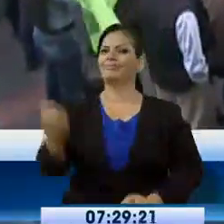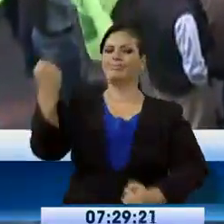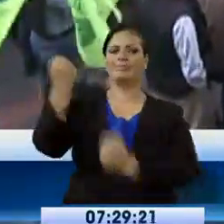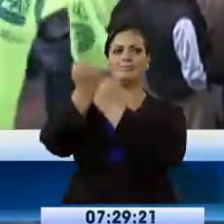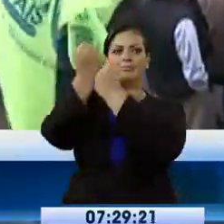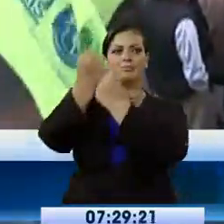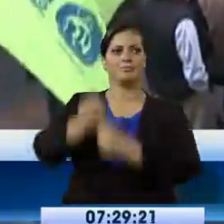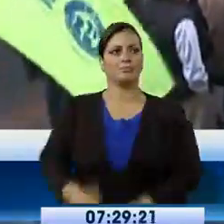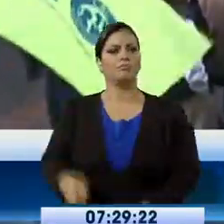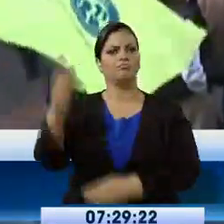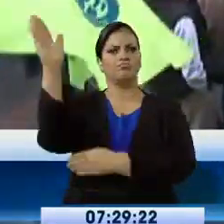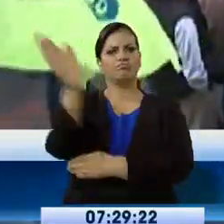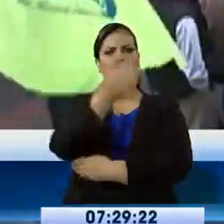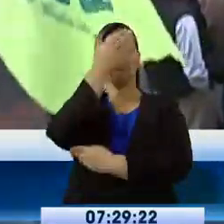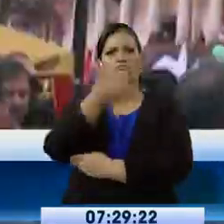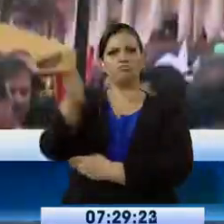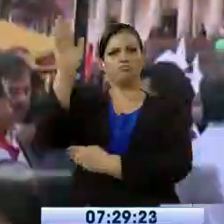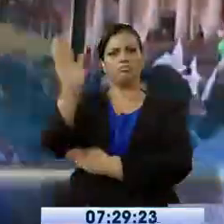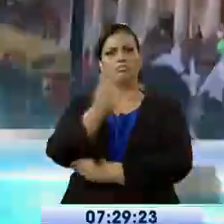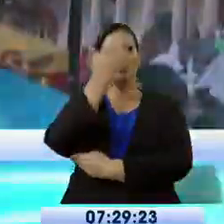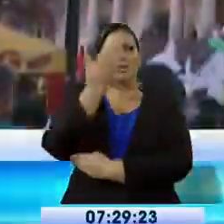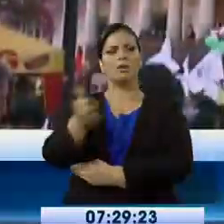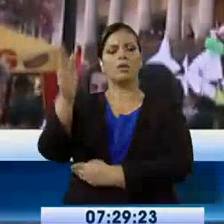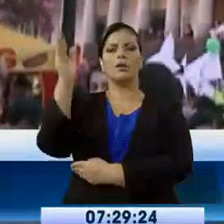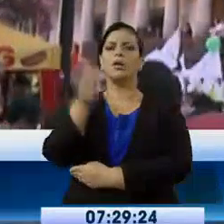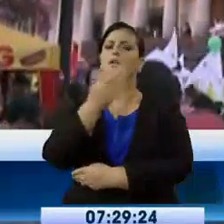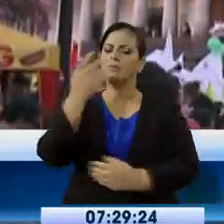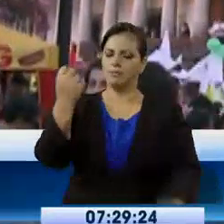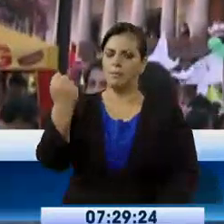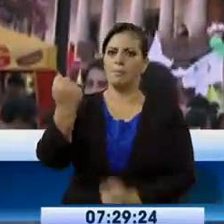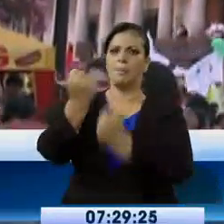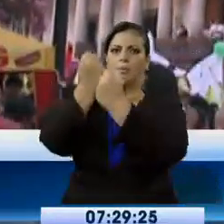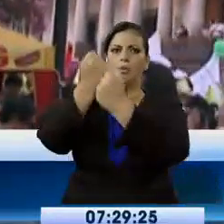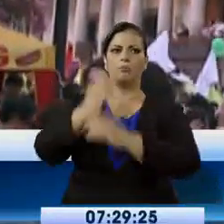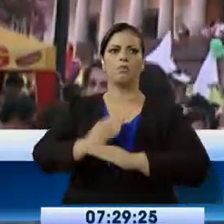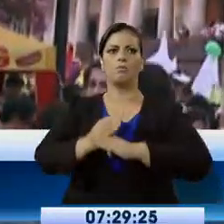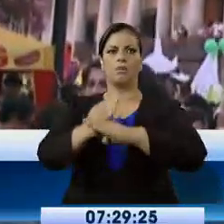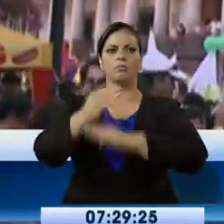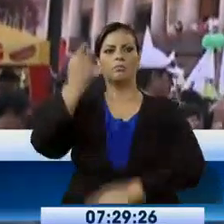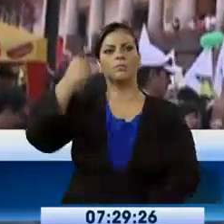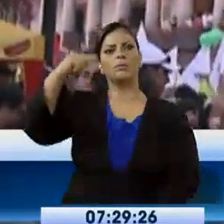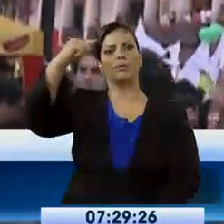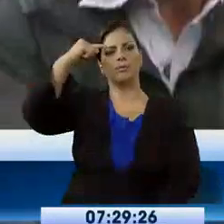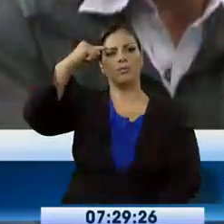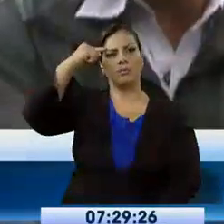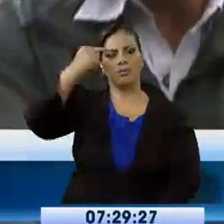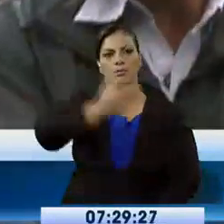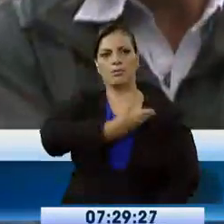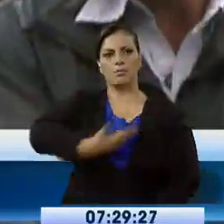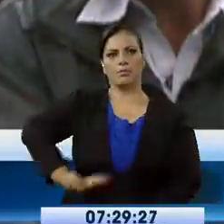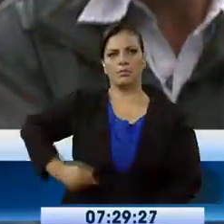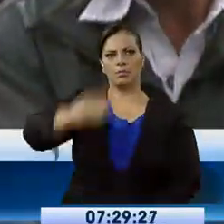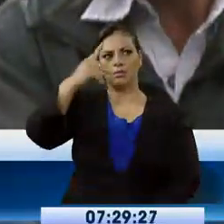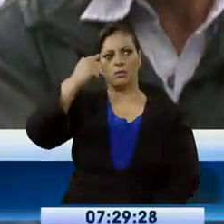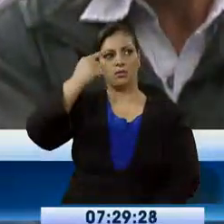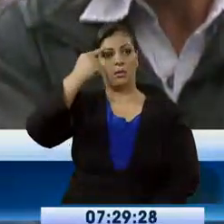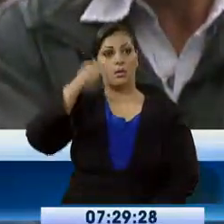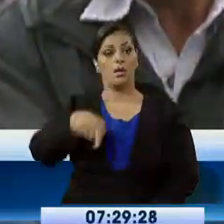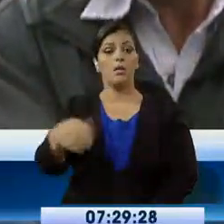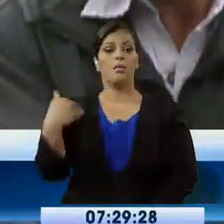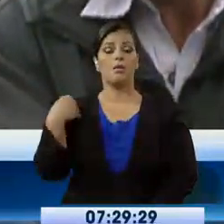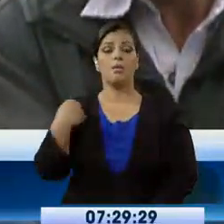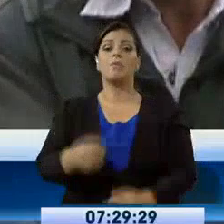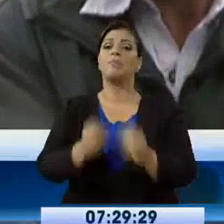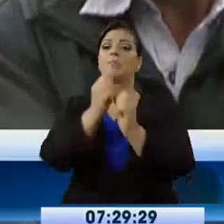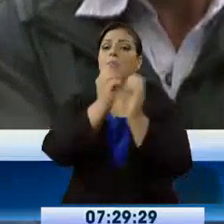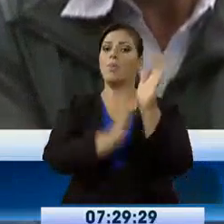al movimiento político de Alianza País, dicen defender al presidente Rafael Correa y su proyecto político. El proyecto político que trajo la